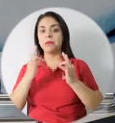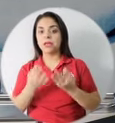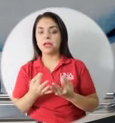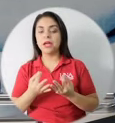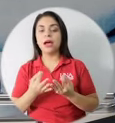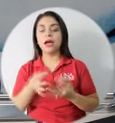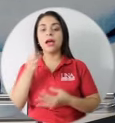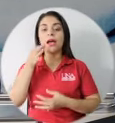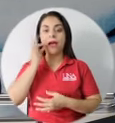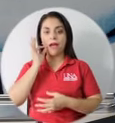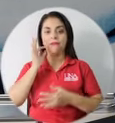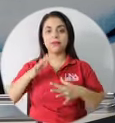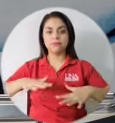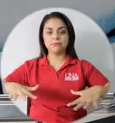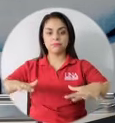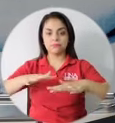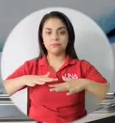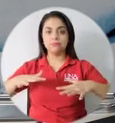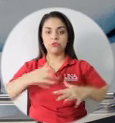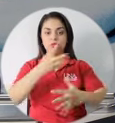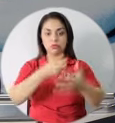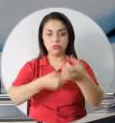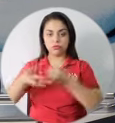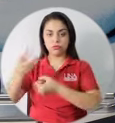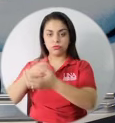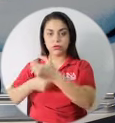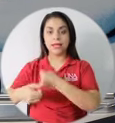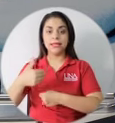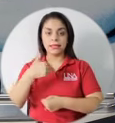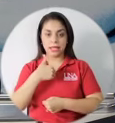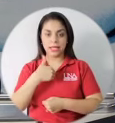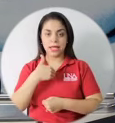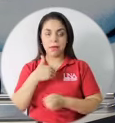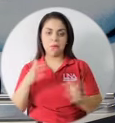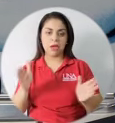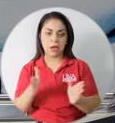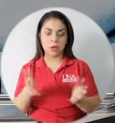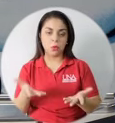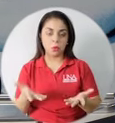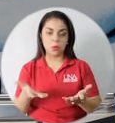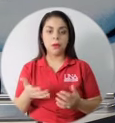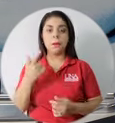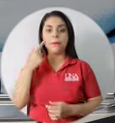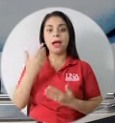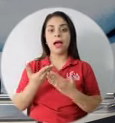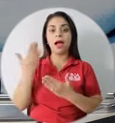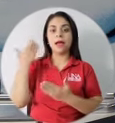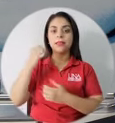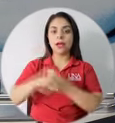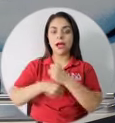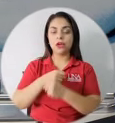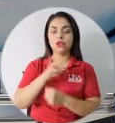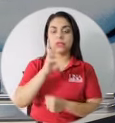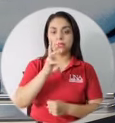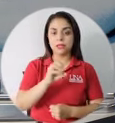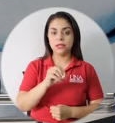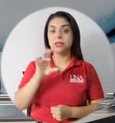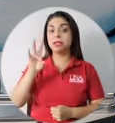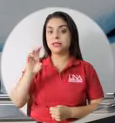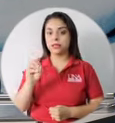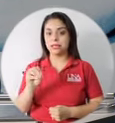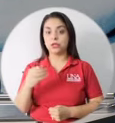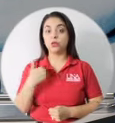eran cafetaleras, tenían pequeños predios de café, para quienes en los años 60,